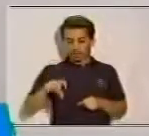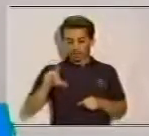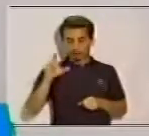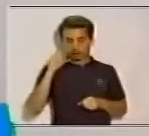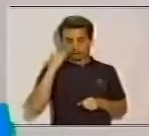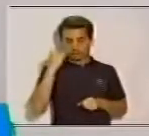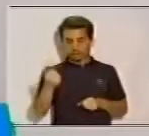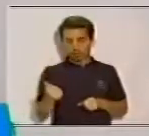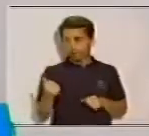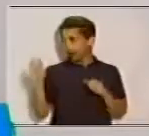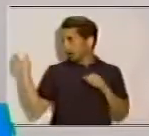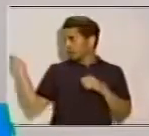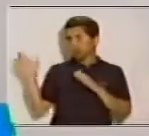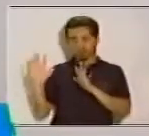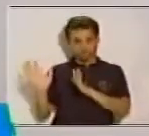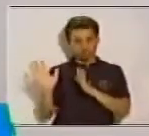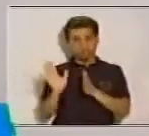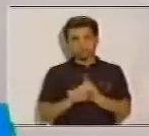Les queda así.